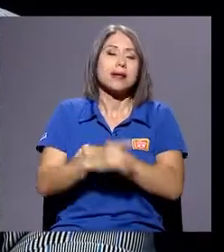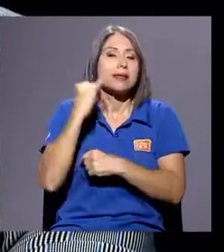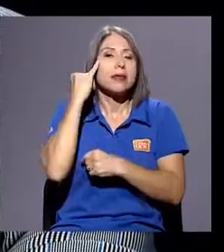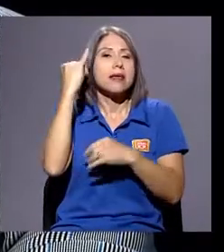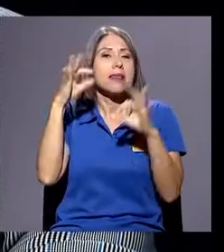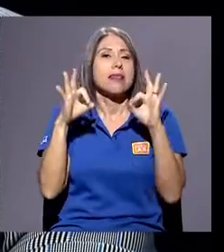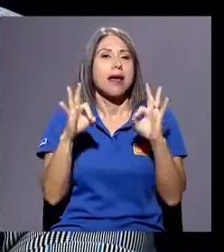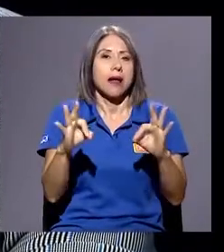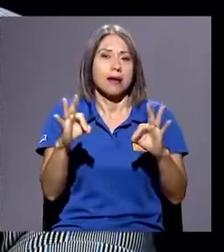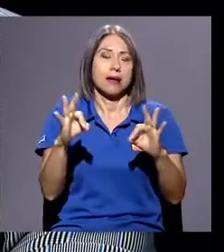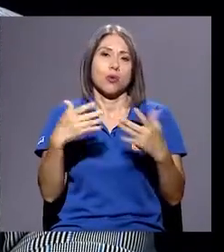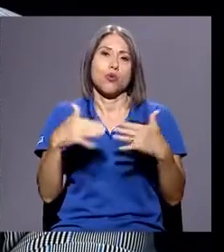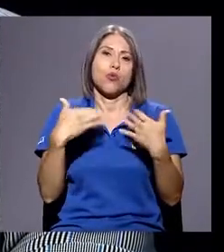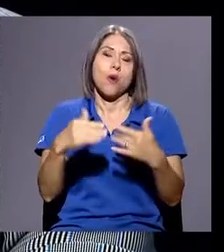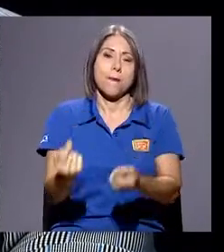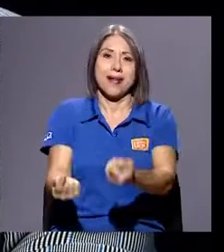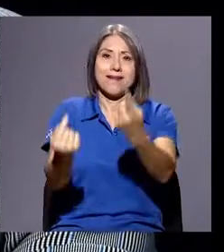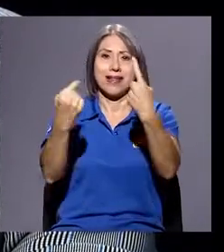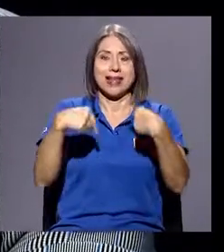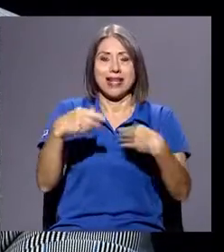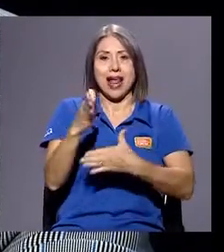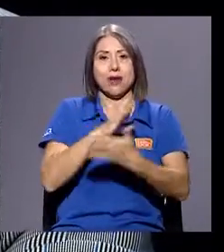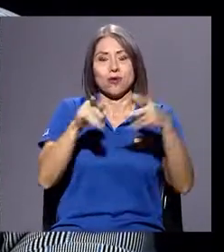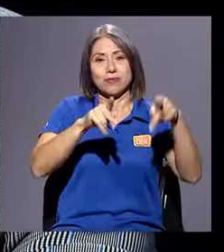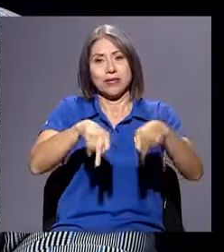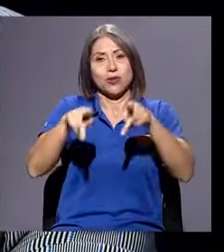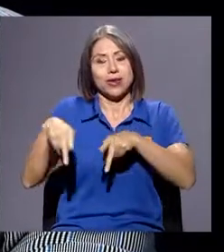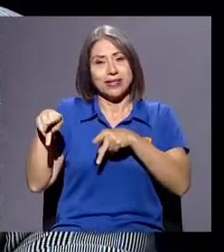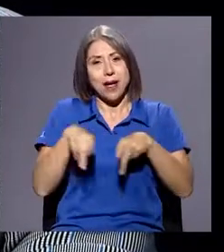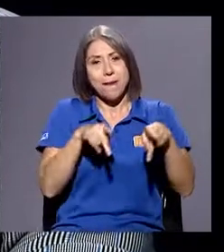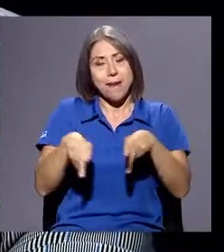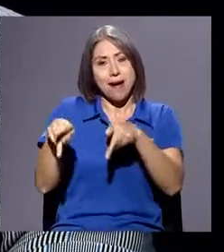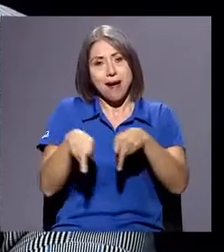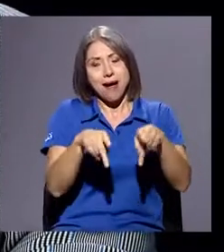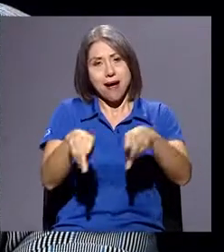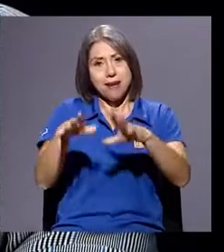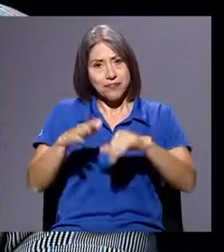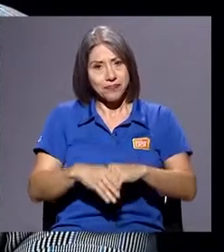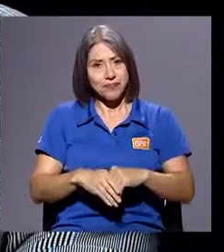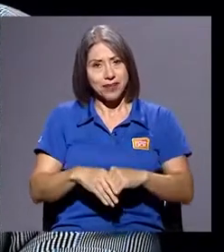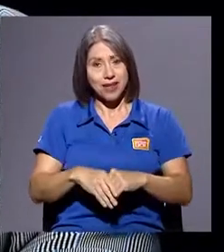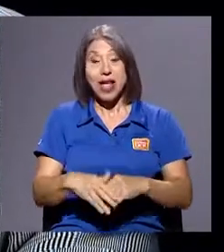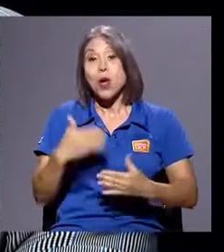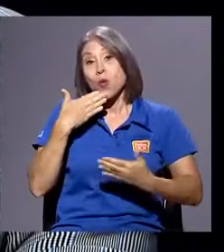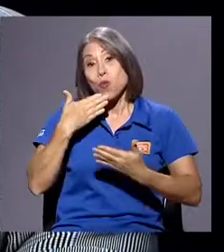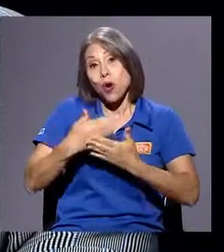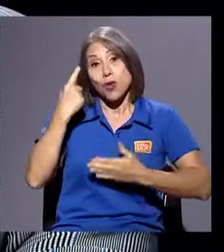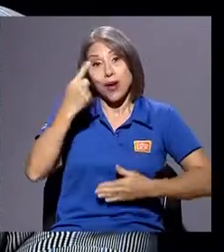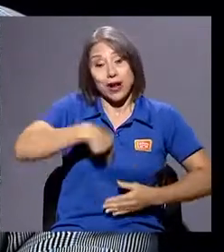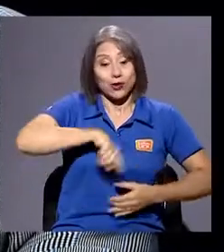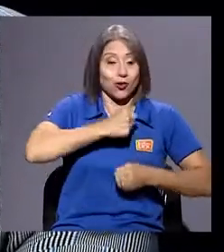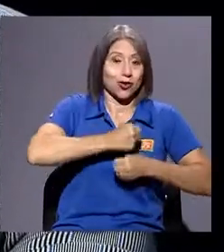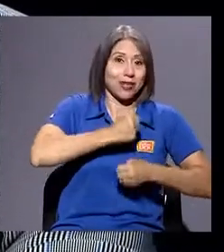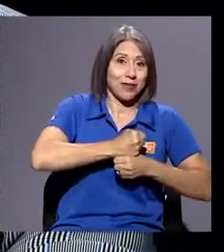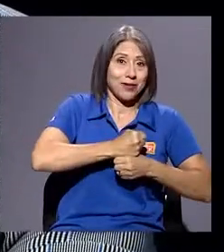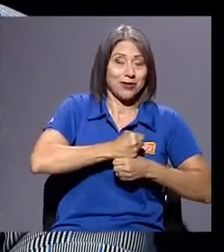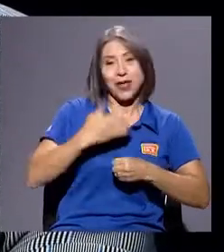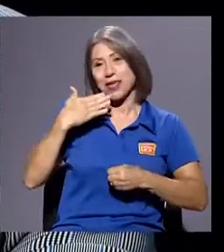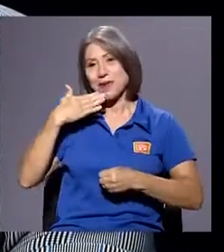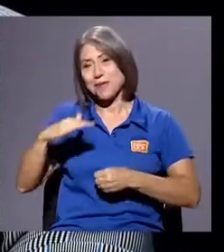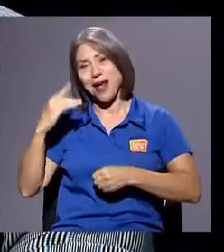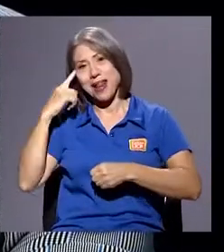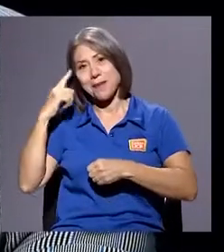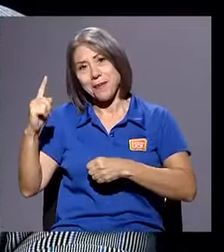población. Dichosamente, además, digamos, la parte buena para los que estamos en el sector y la parte mala para el nacional es que le